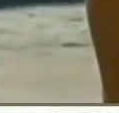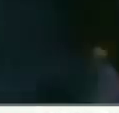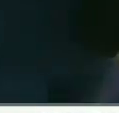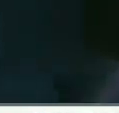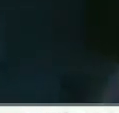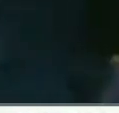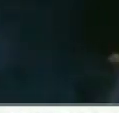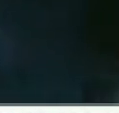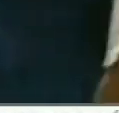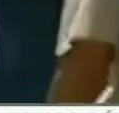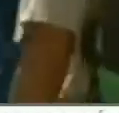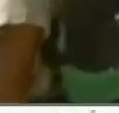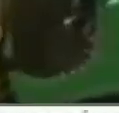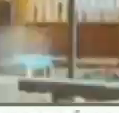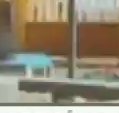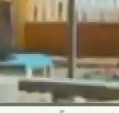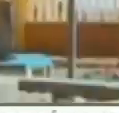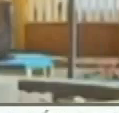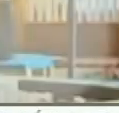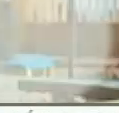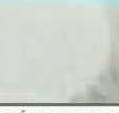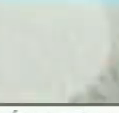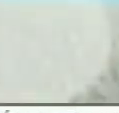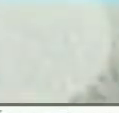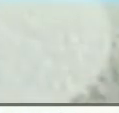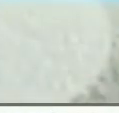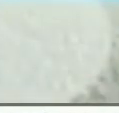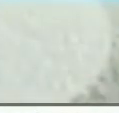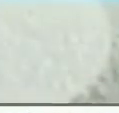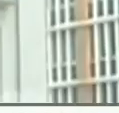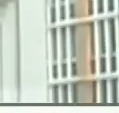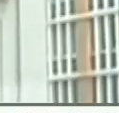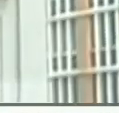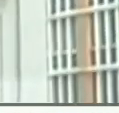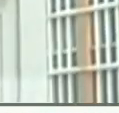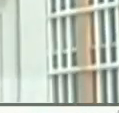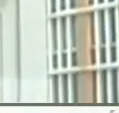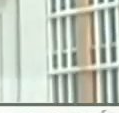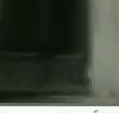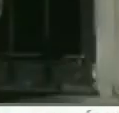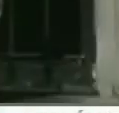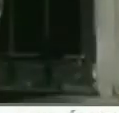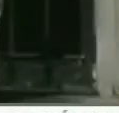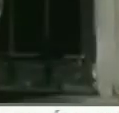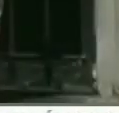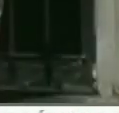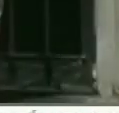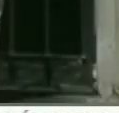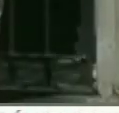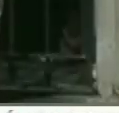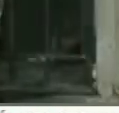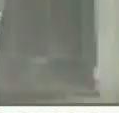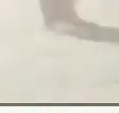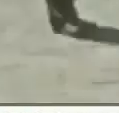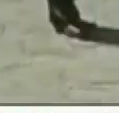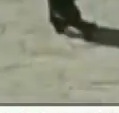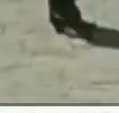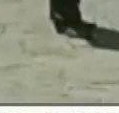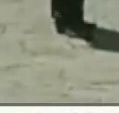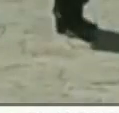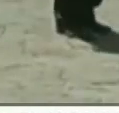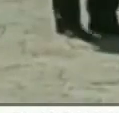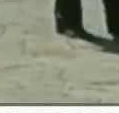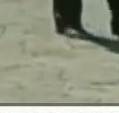y garante de expresiones religiosas del pueblo venezolano y de su profunda espiritualidad, organizó actividades que preservaron